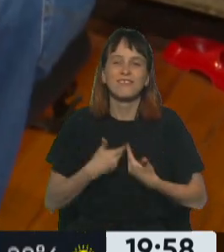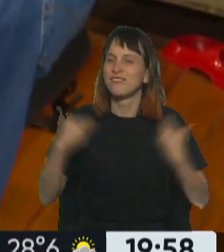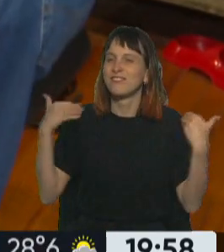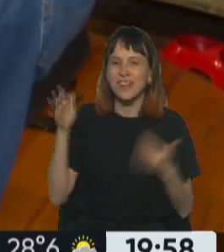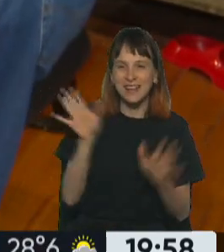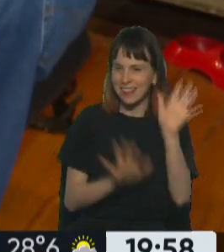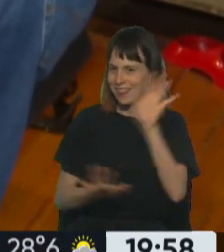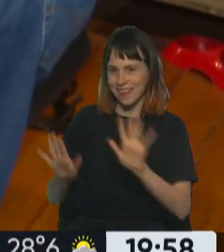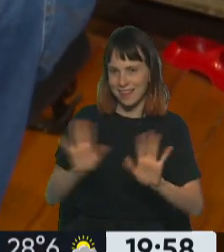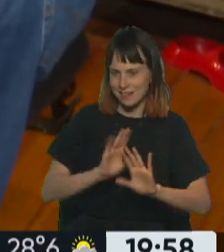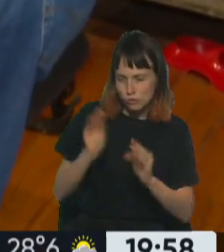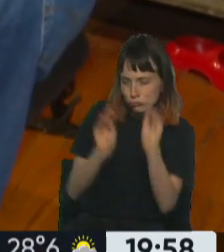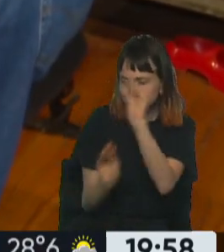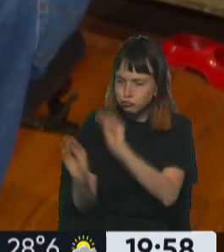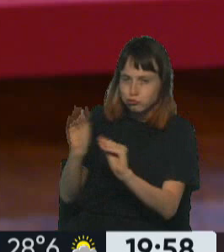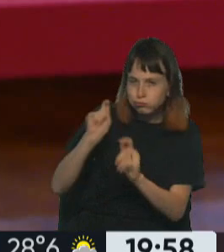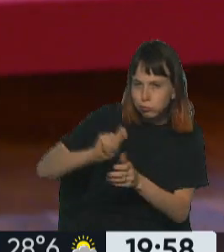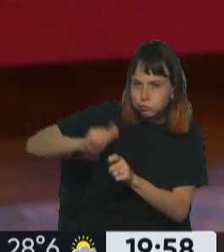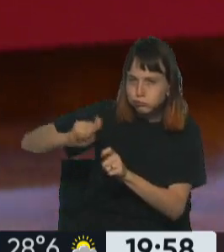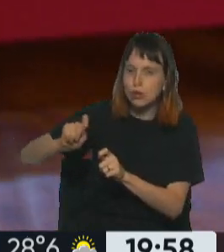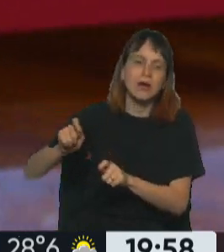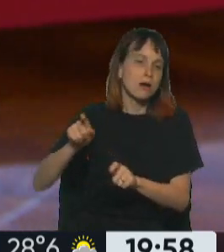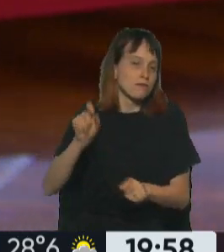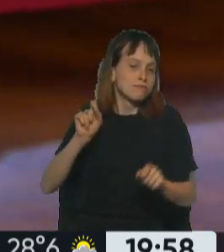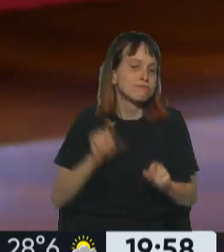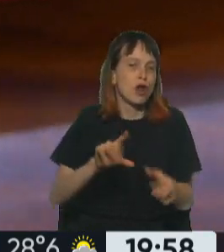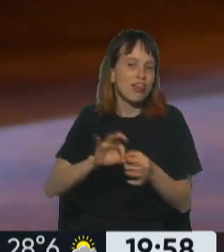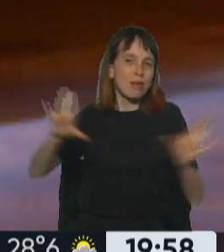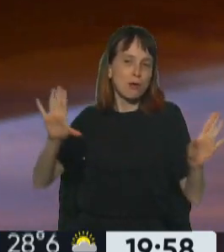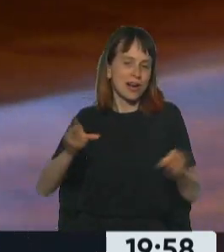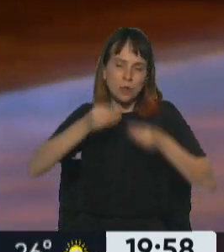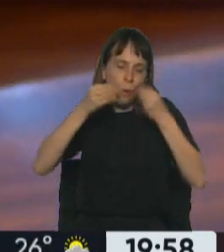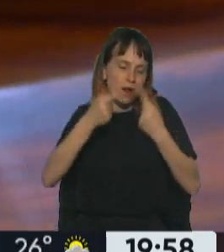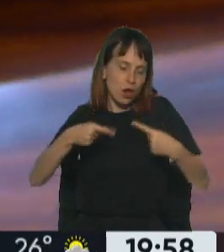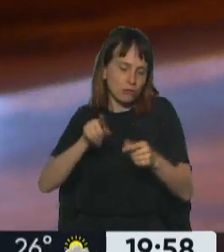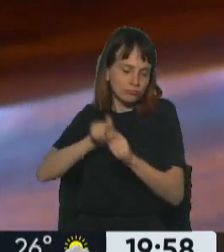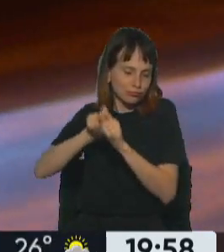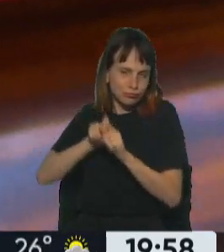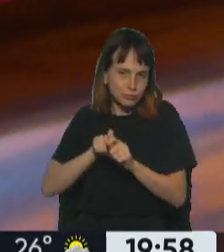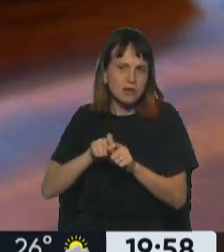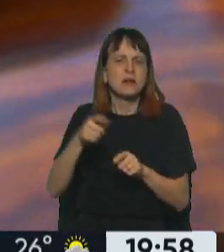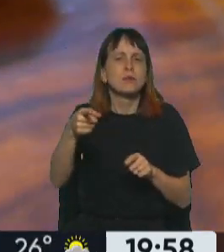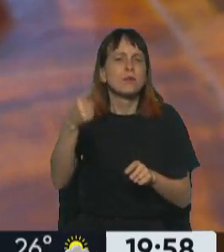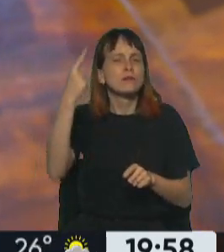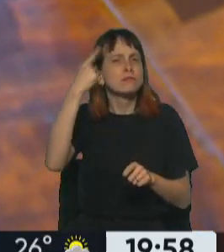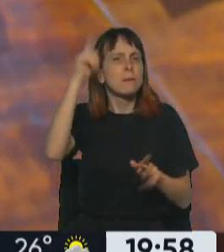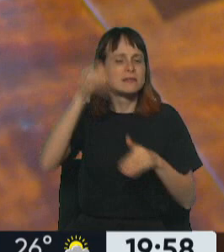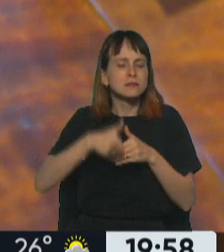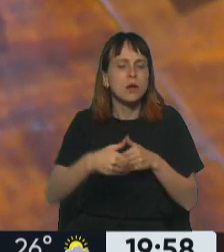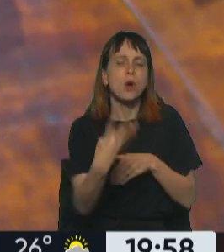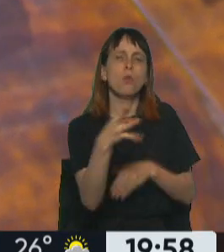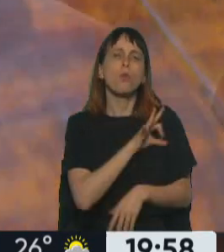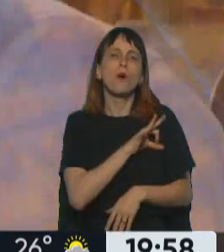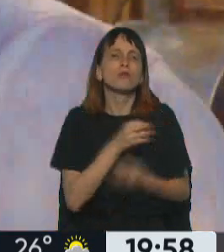sea, viste, pero por la democracia todo. ¿Qué espera para los próximos 4 años? Y yo creo que